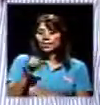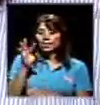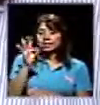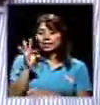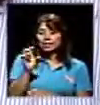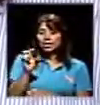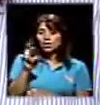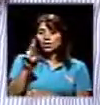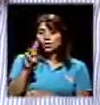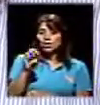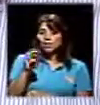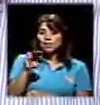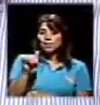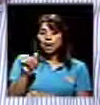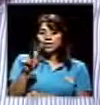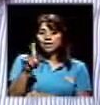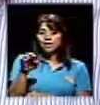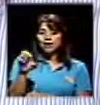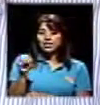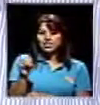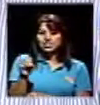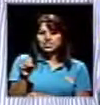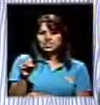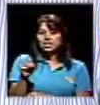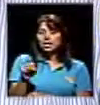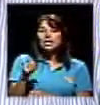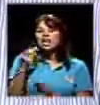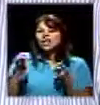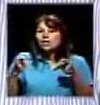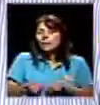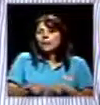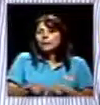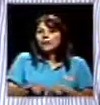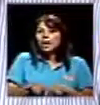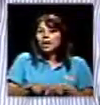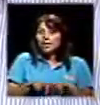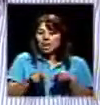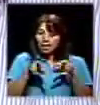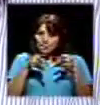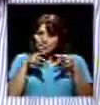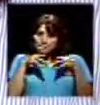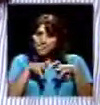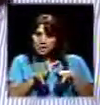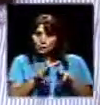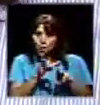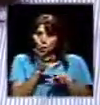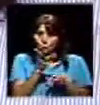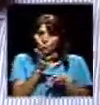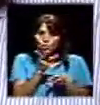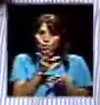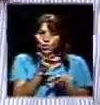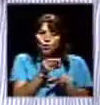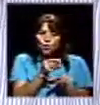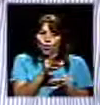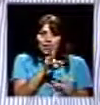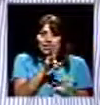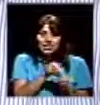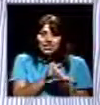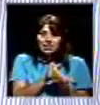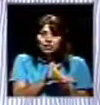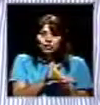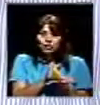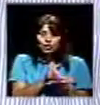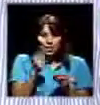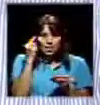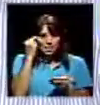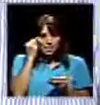pasa? Bueno, que los métodos cuantitativos, hacer su cálculo es muy complejo sin el apoyo computacional.